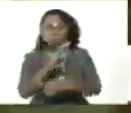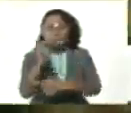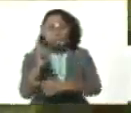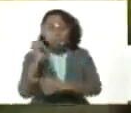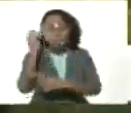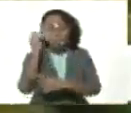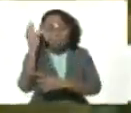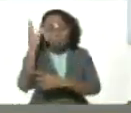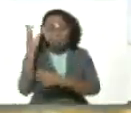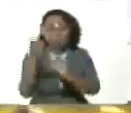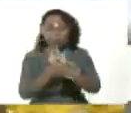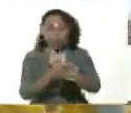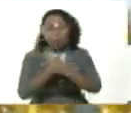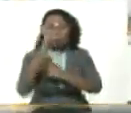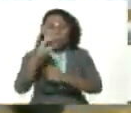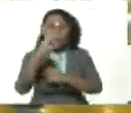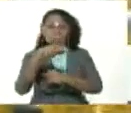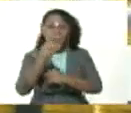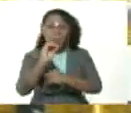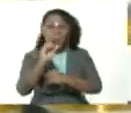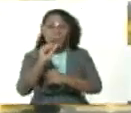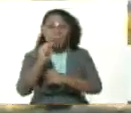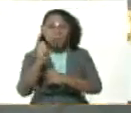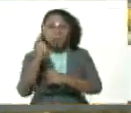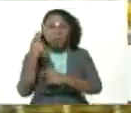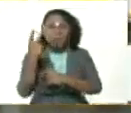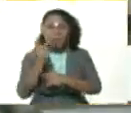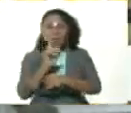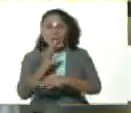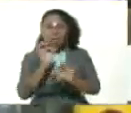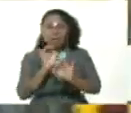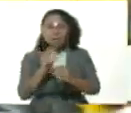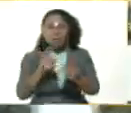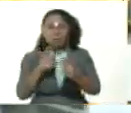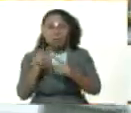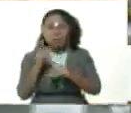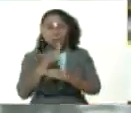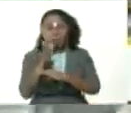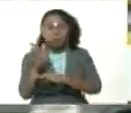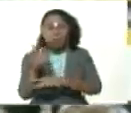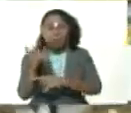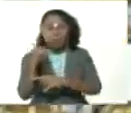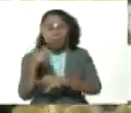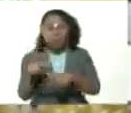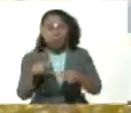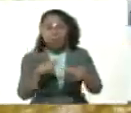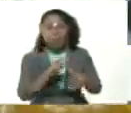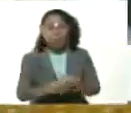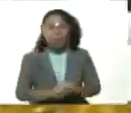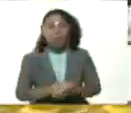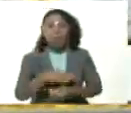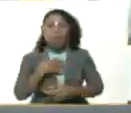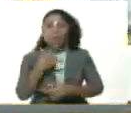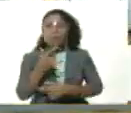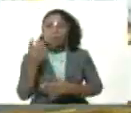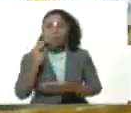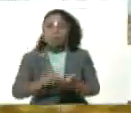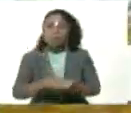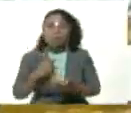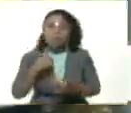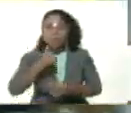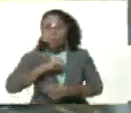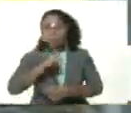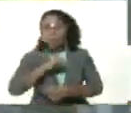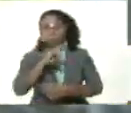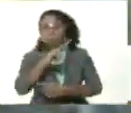capacidad solamente coposa, sin considerar otras compañías que también están en la región, podemos estar soportando alrededor